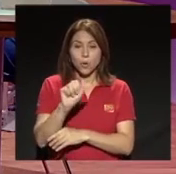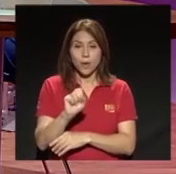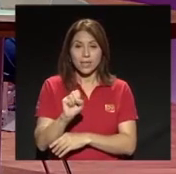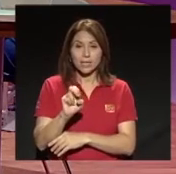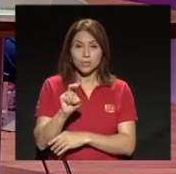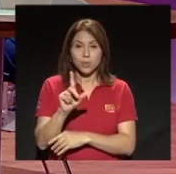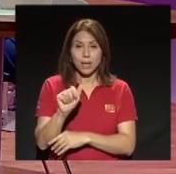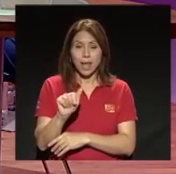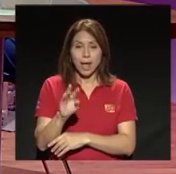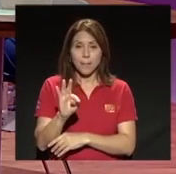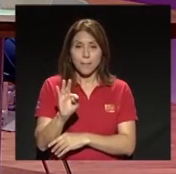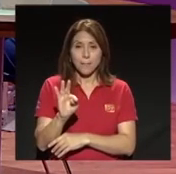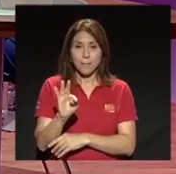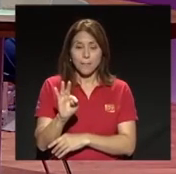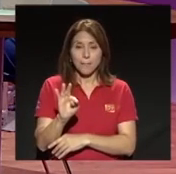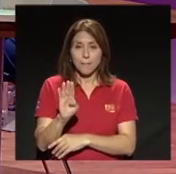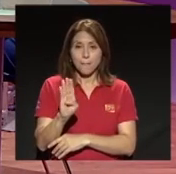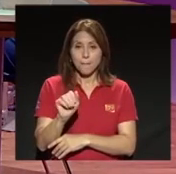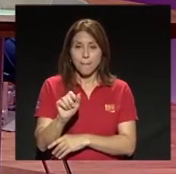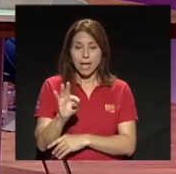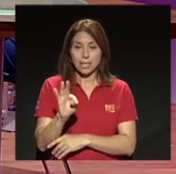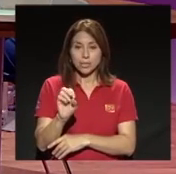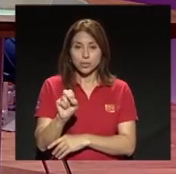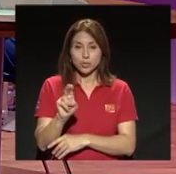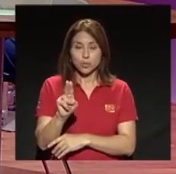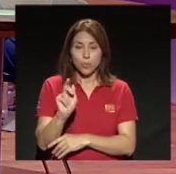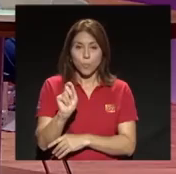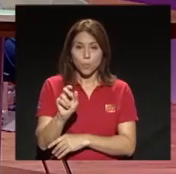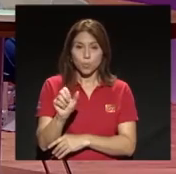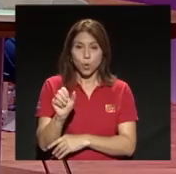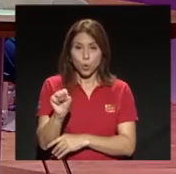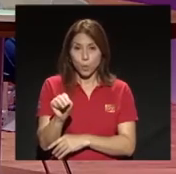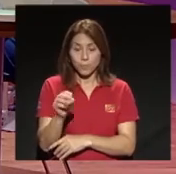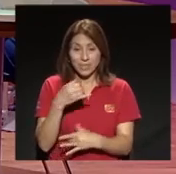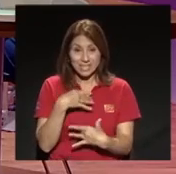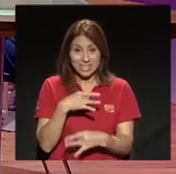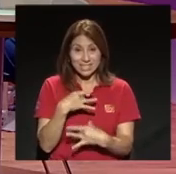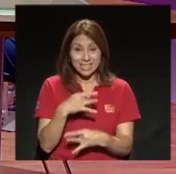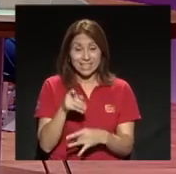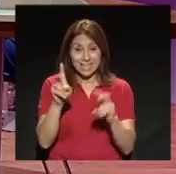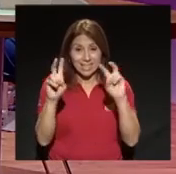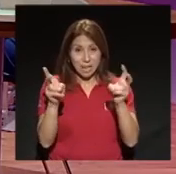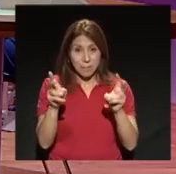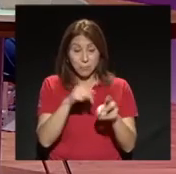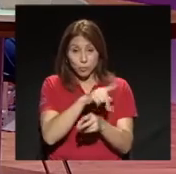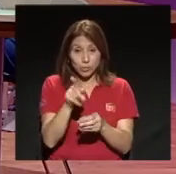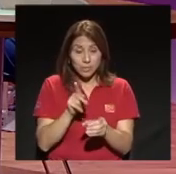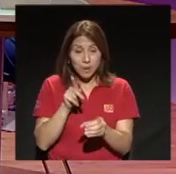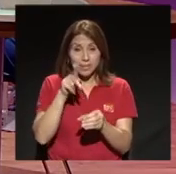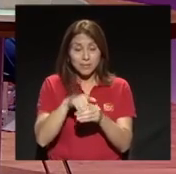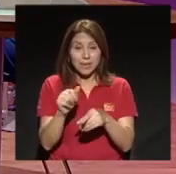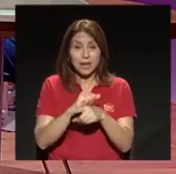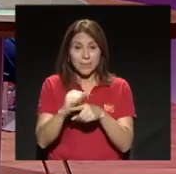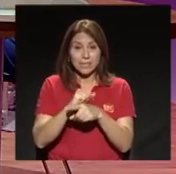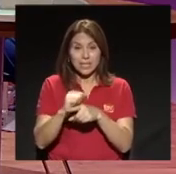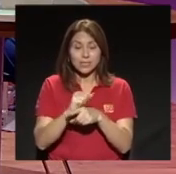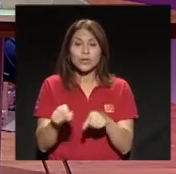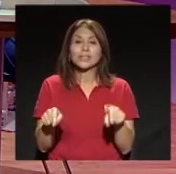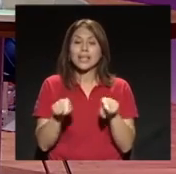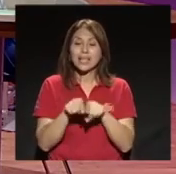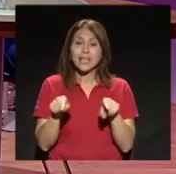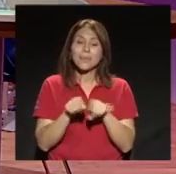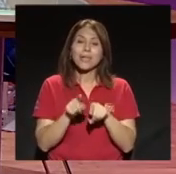@zulabatzu.com, ¿verdad?, si les interesa este tema, participar en capacitaciones. Y como les decimos, hay una línea de ayuda